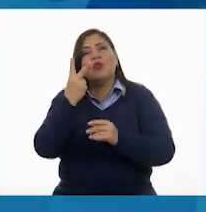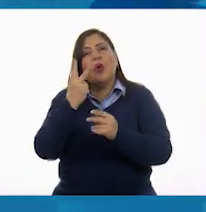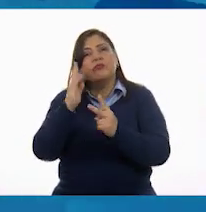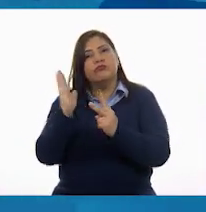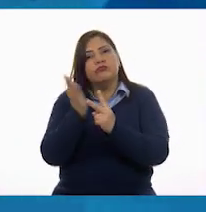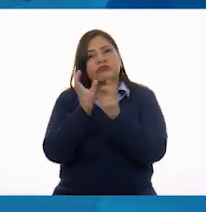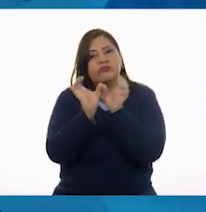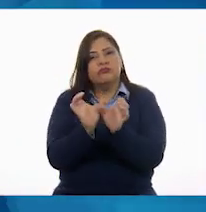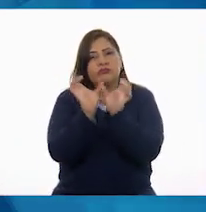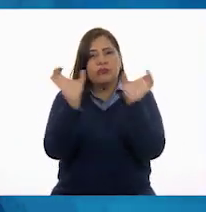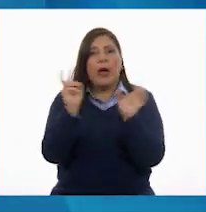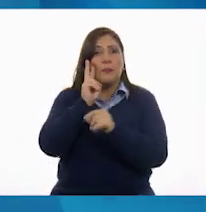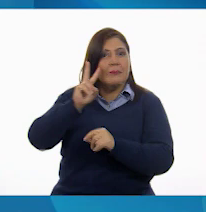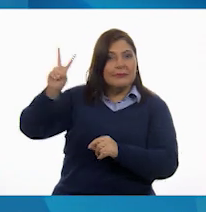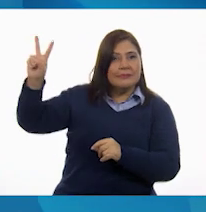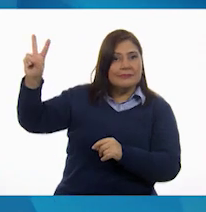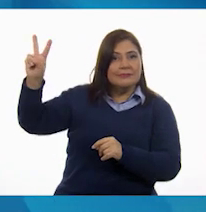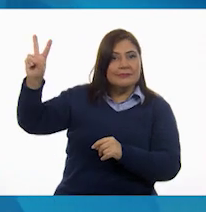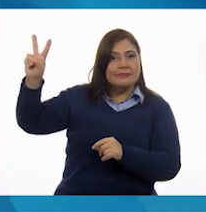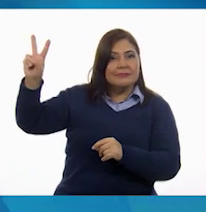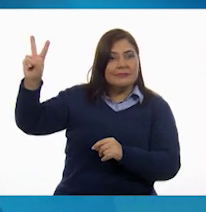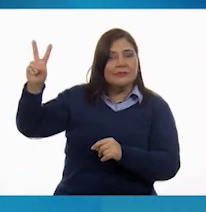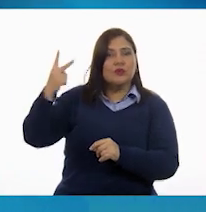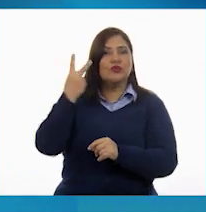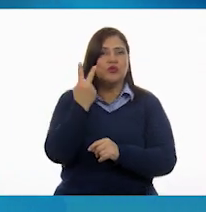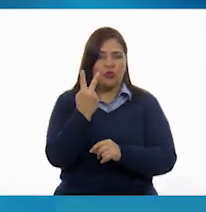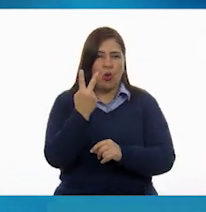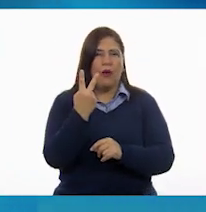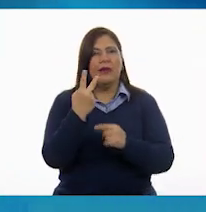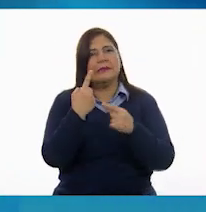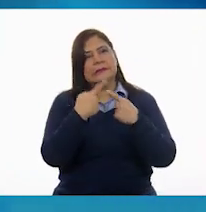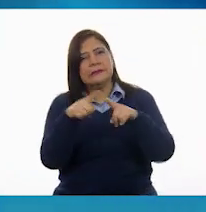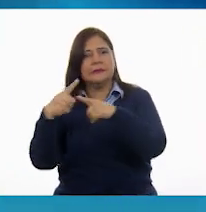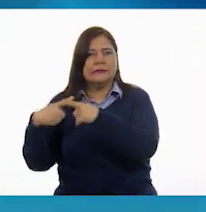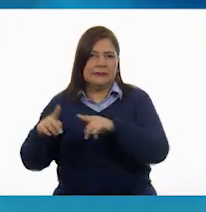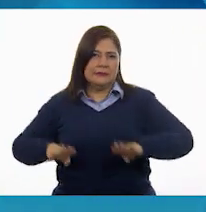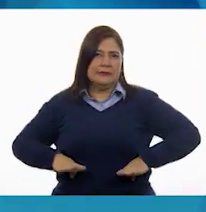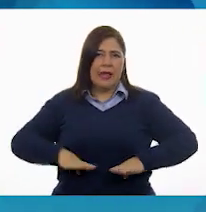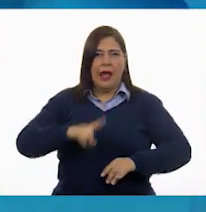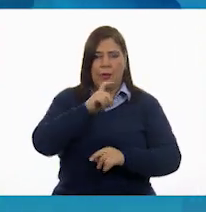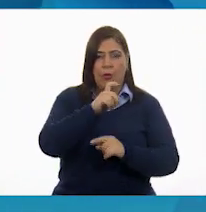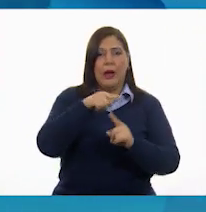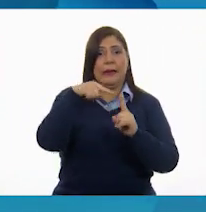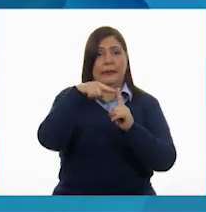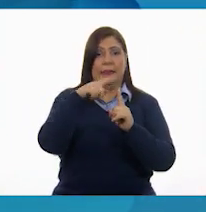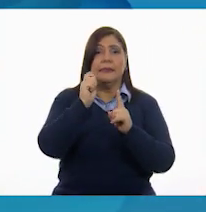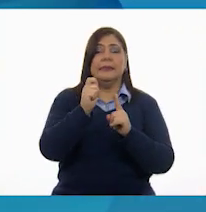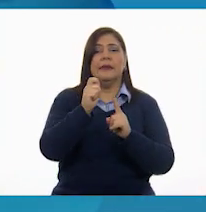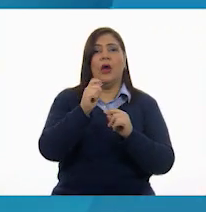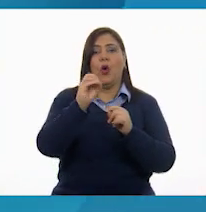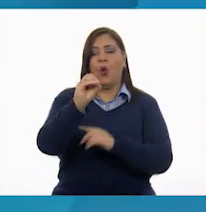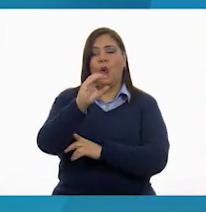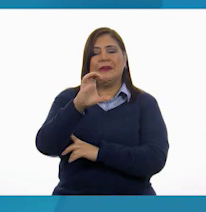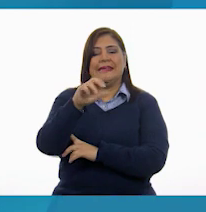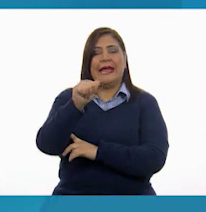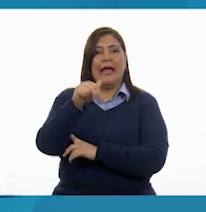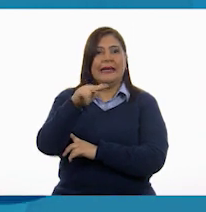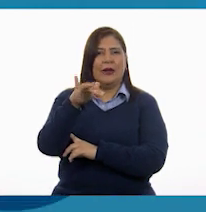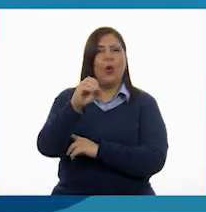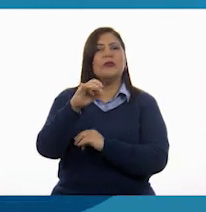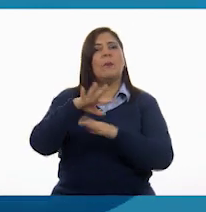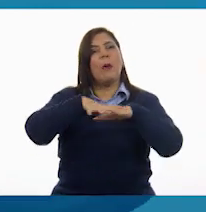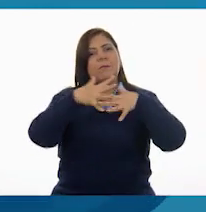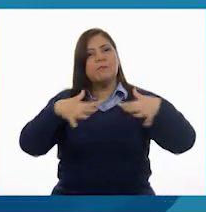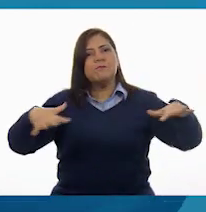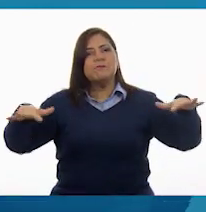llamémosle, en dos elementos de agua. Uno, que son los oceánicos, que